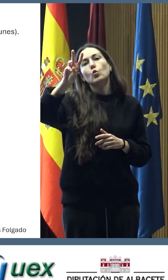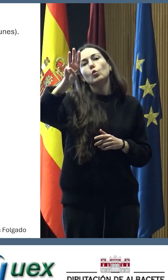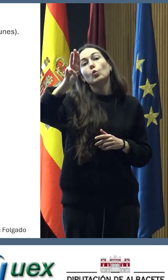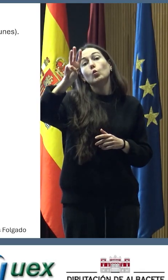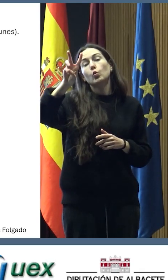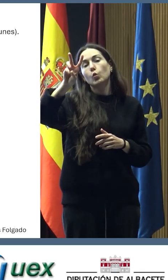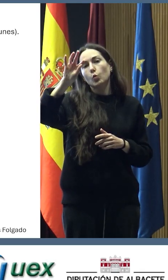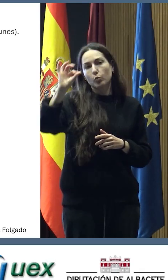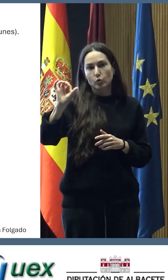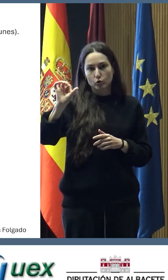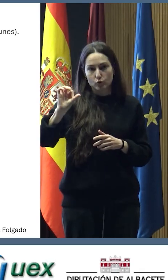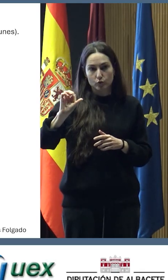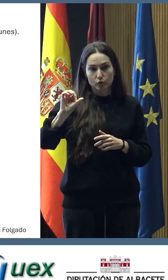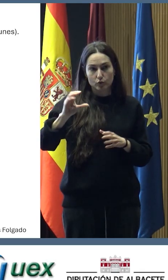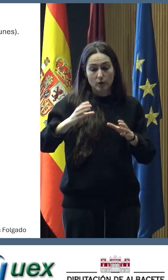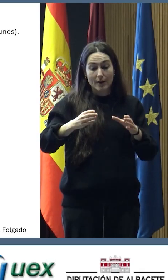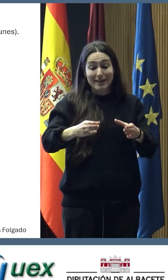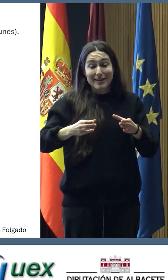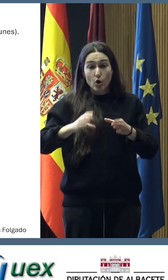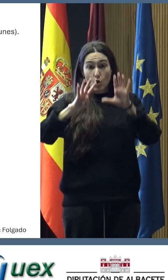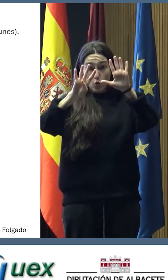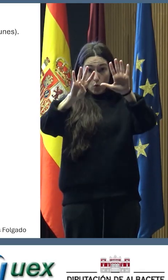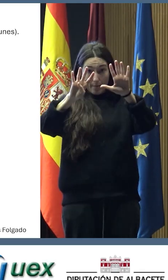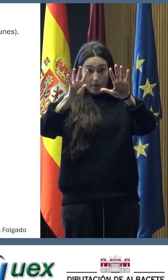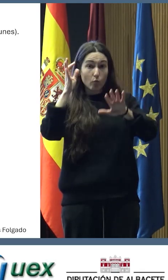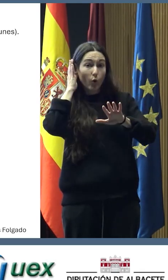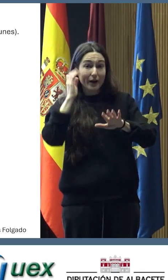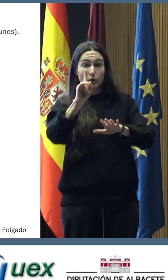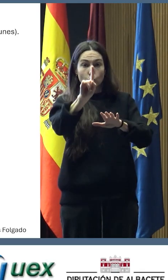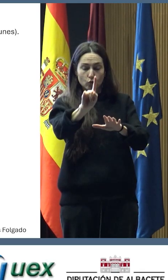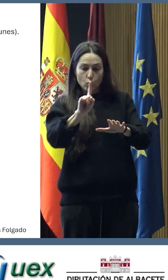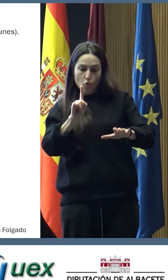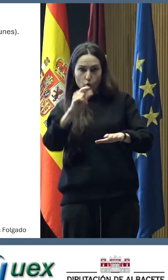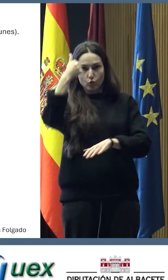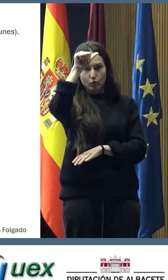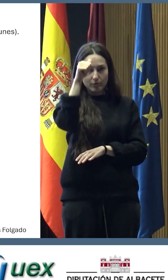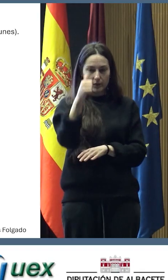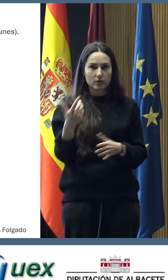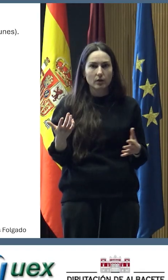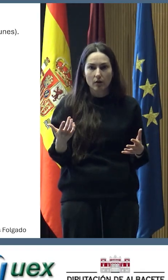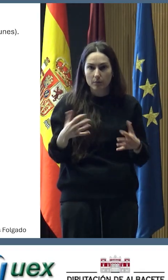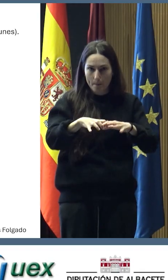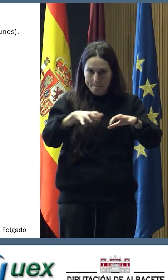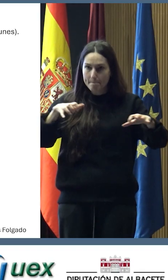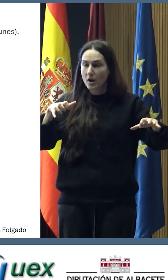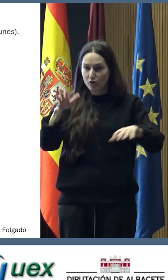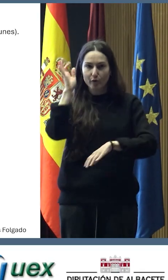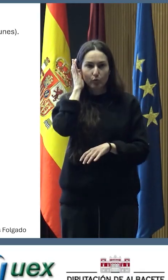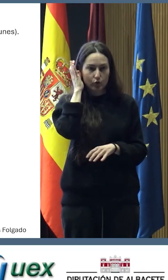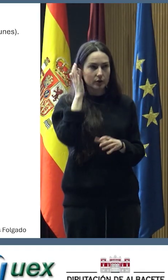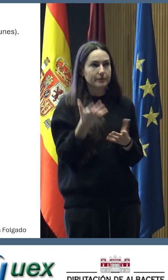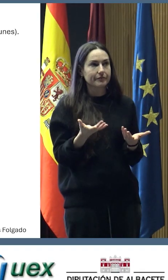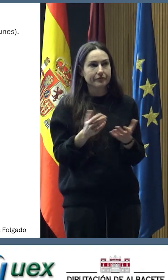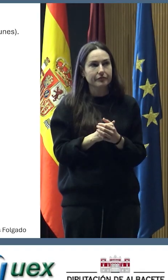mujeres a un hombre. O sea, tienen muchísima mayor propensión a